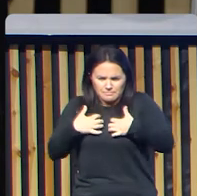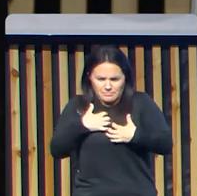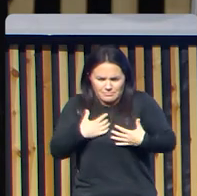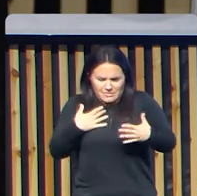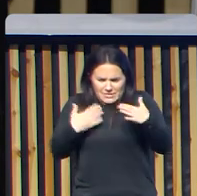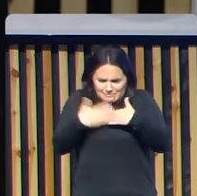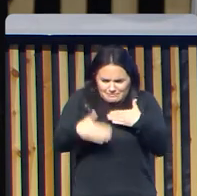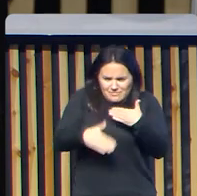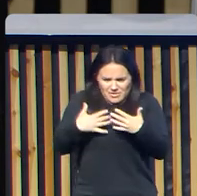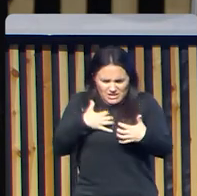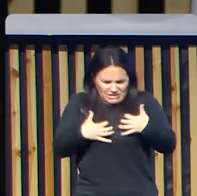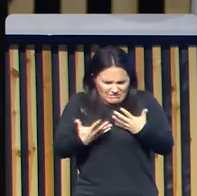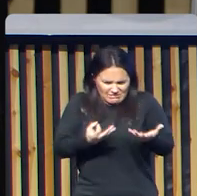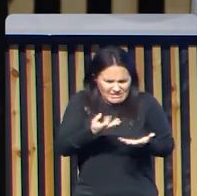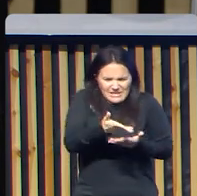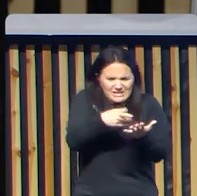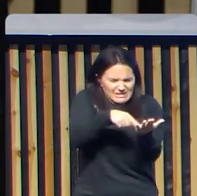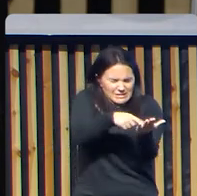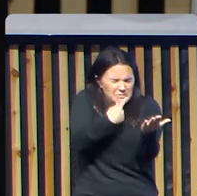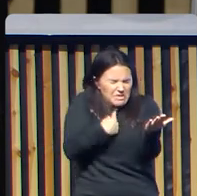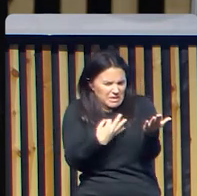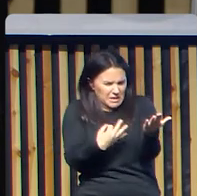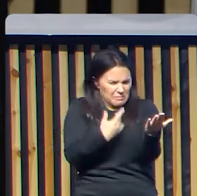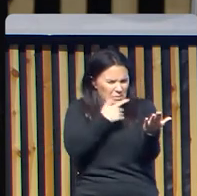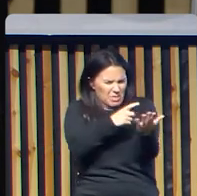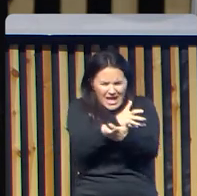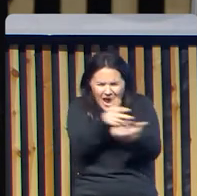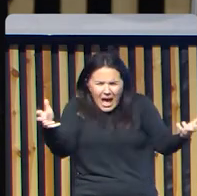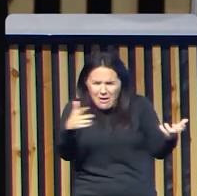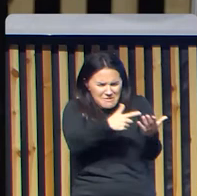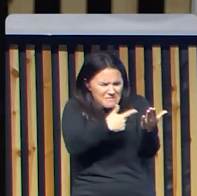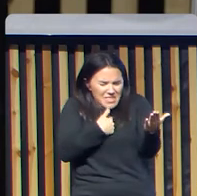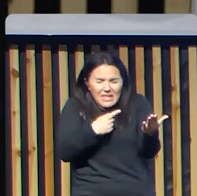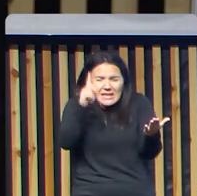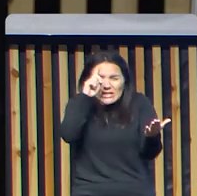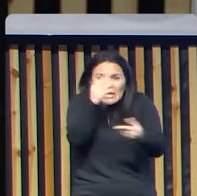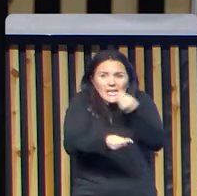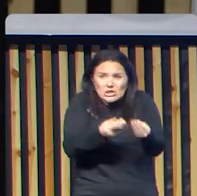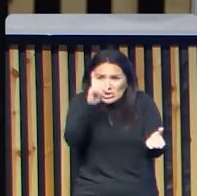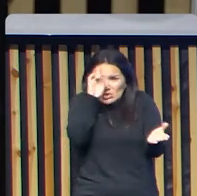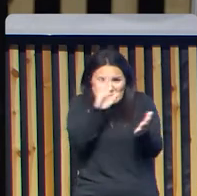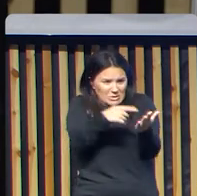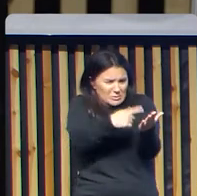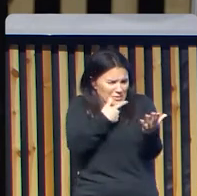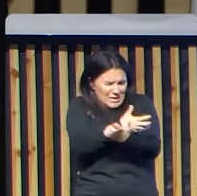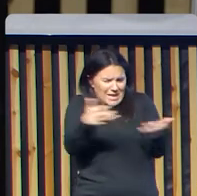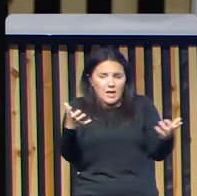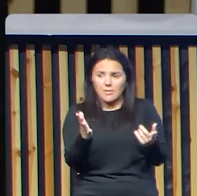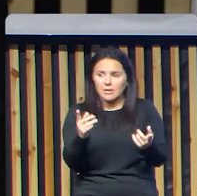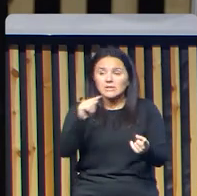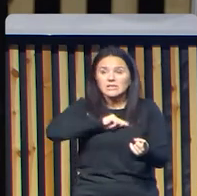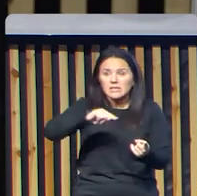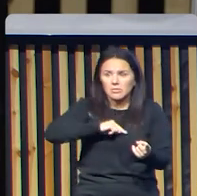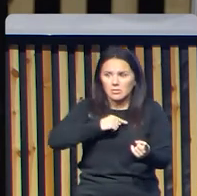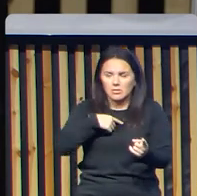frustración no tengo ni idea de que se me acusa pero por lo visto es gravísimo lo que no sé que he hecho no sensación